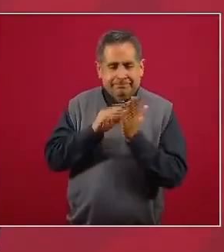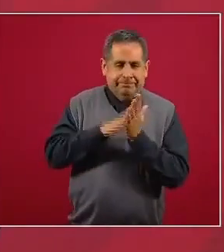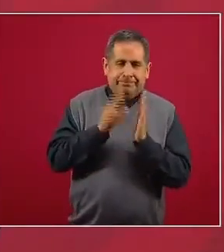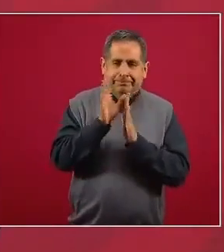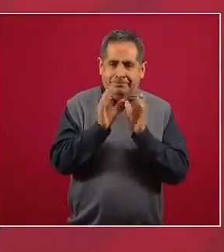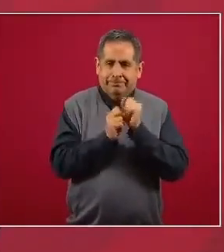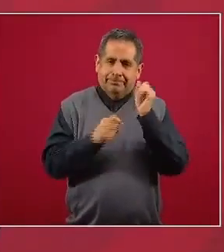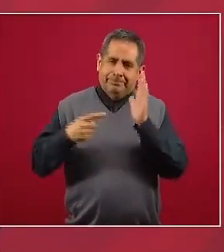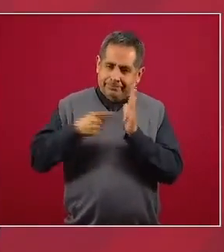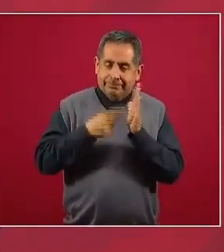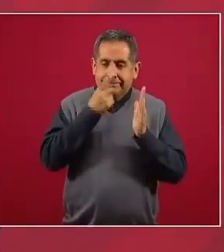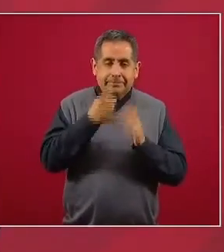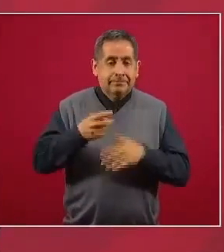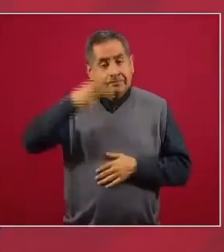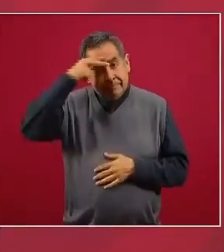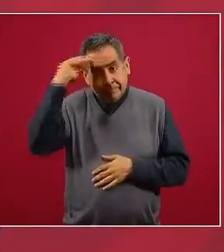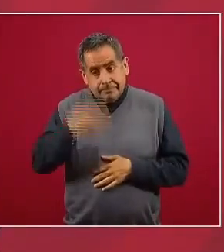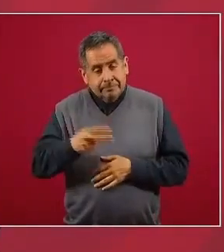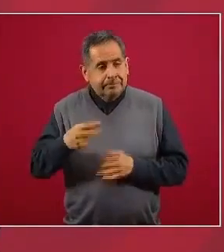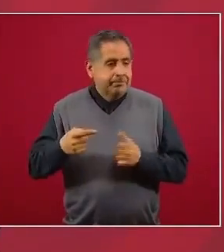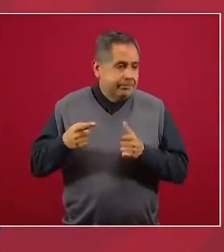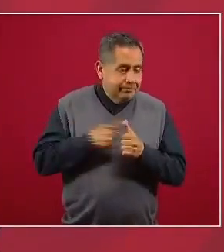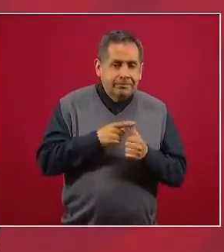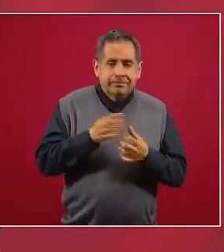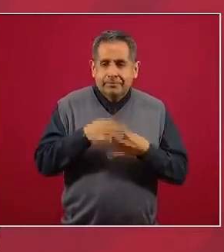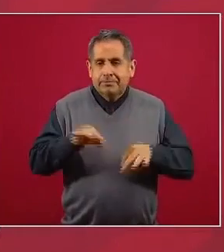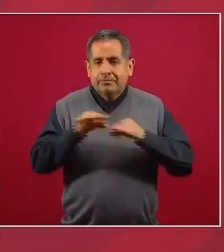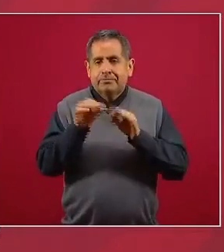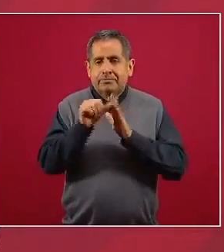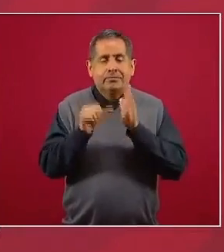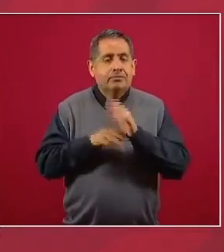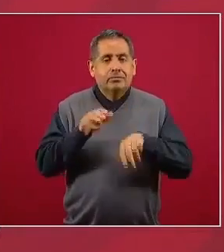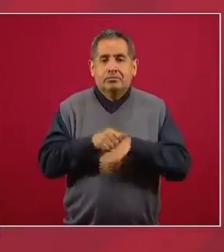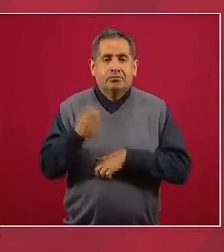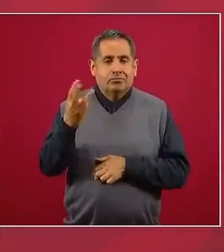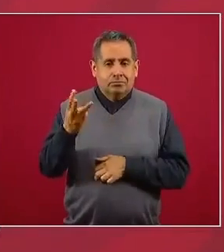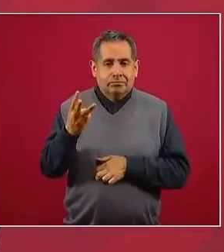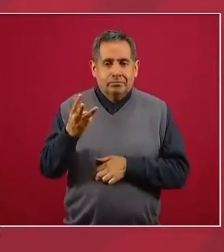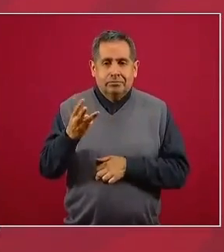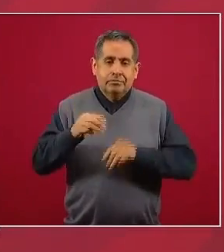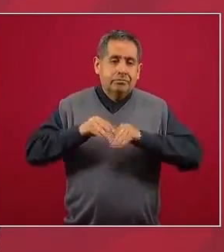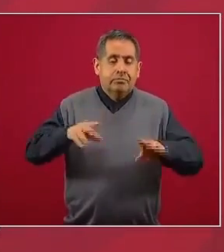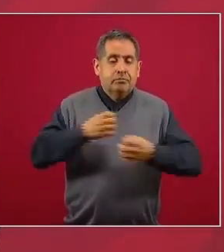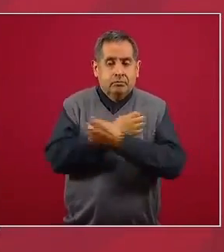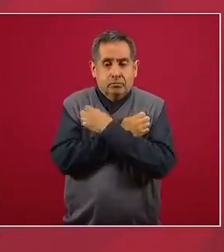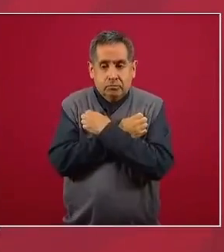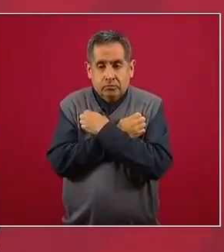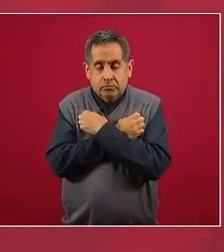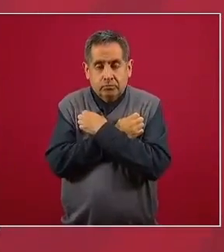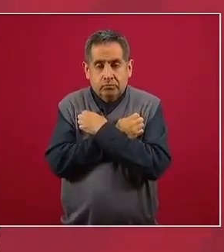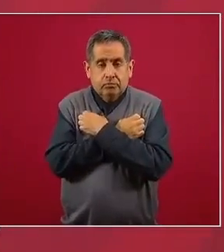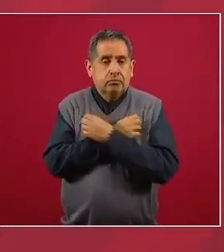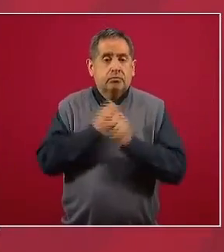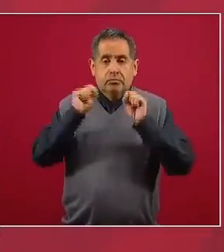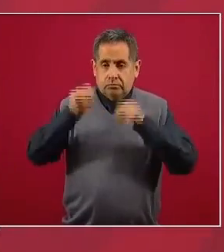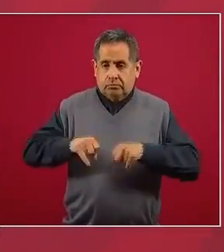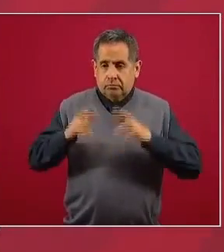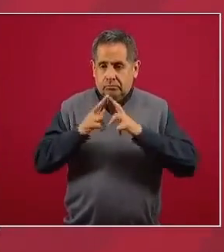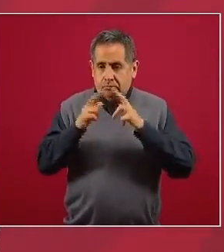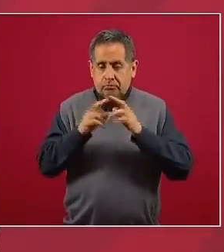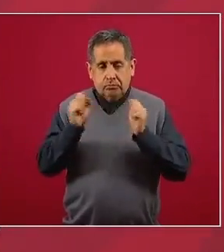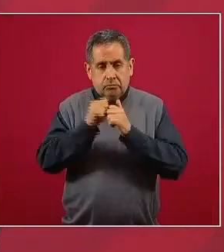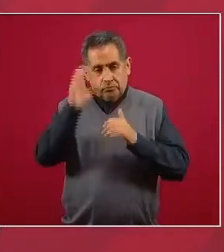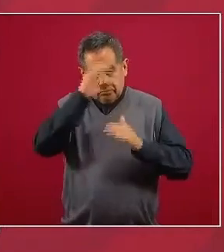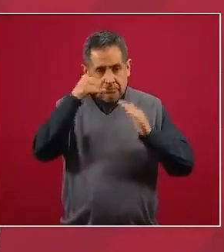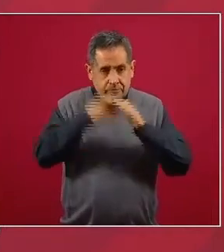en la Constitución. México tiene como principio, en su artículo 3 constitucional, que la educación debe ser laica,